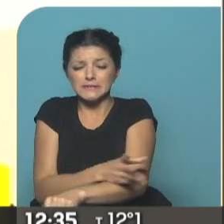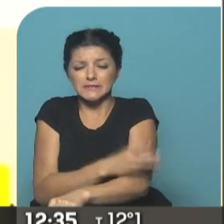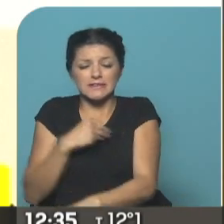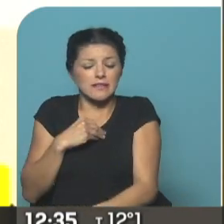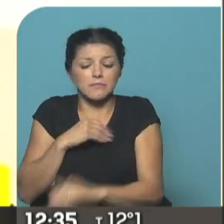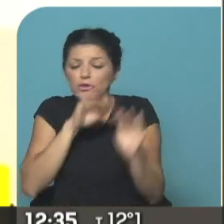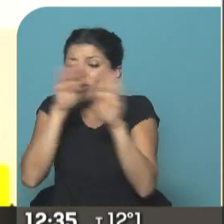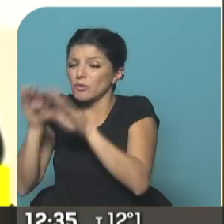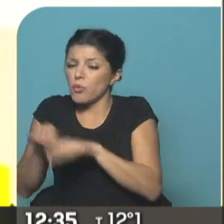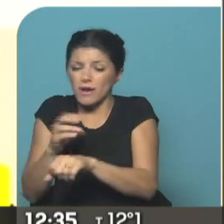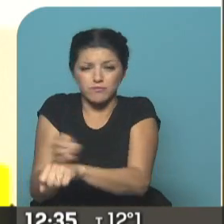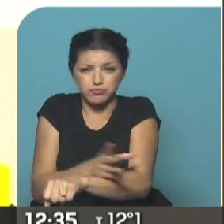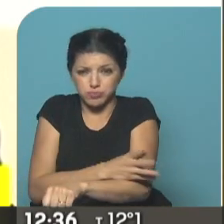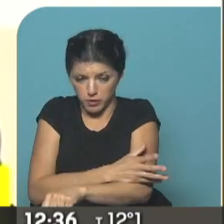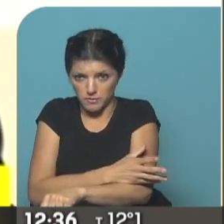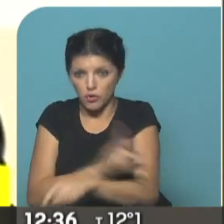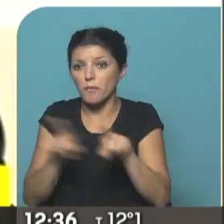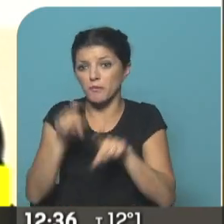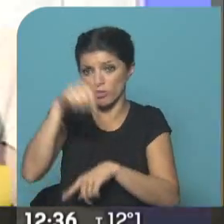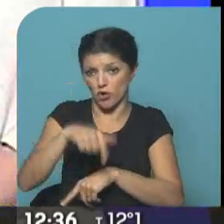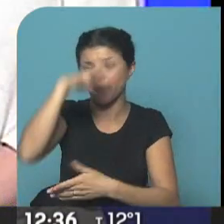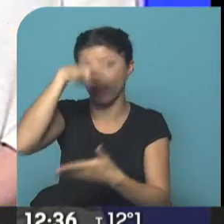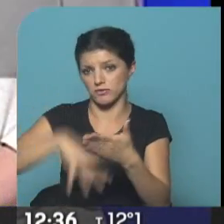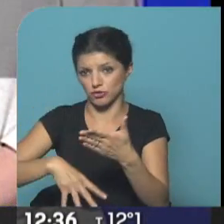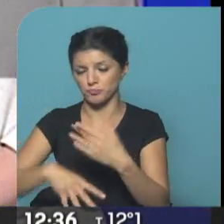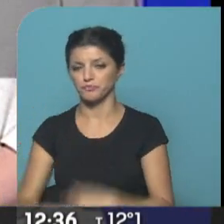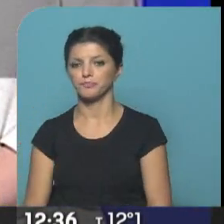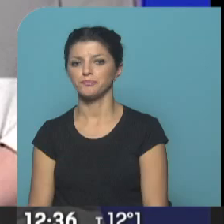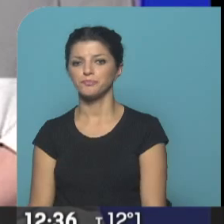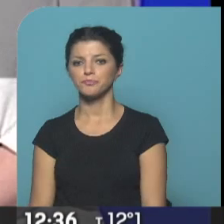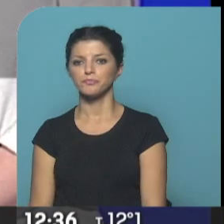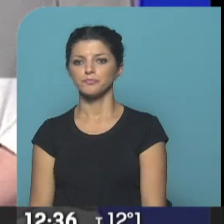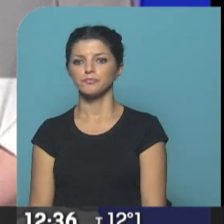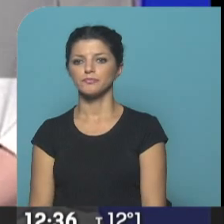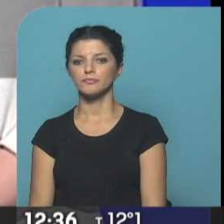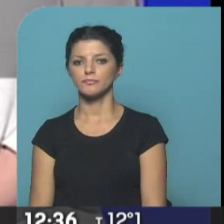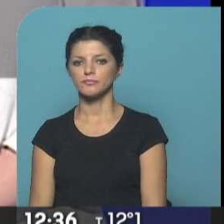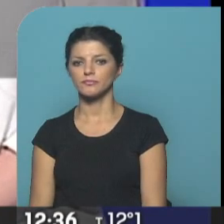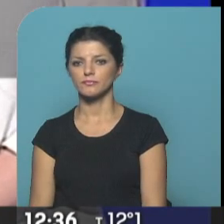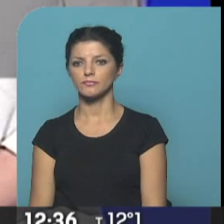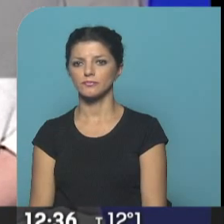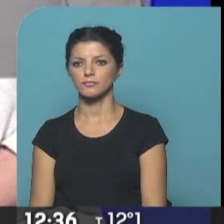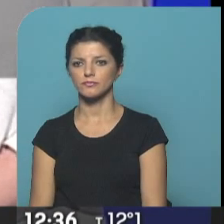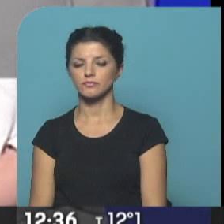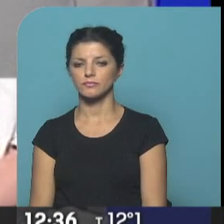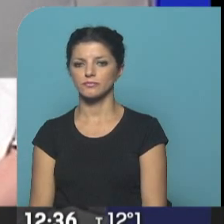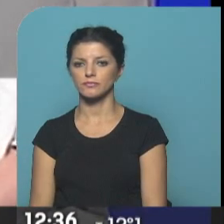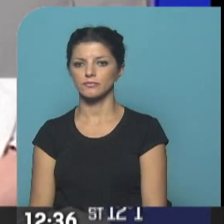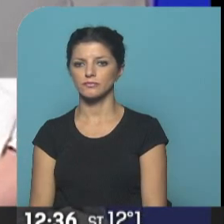sentimiento que hoy se vive aquí en Barcelona. Davant d'un acte de dimensions